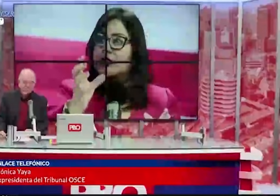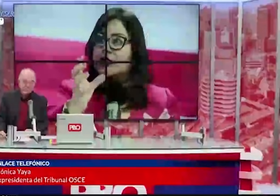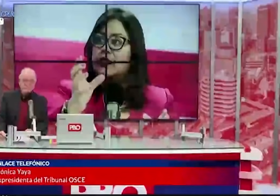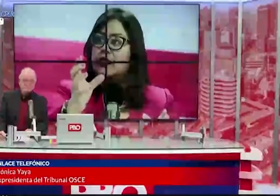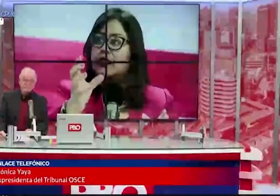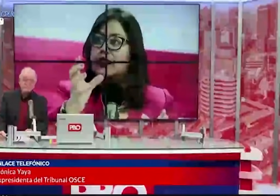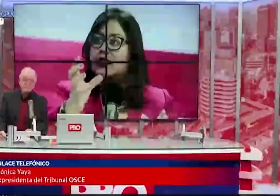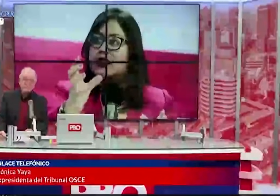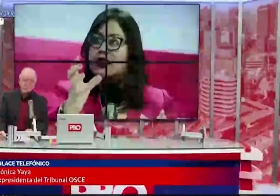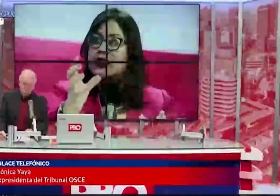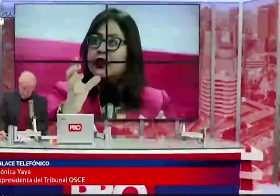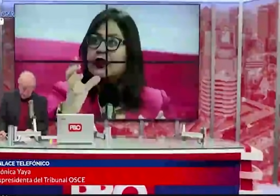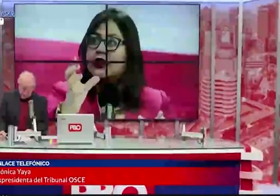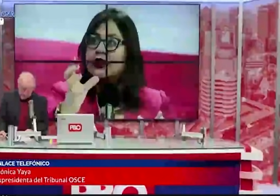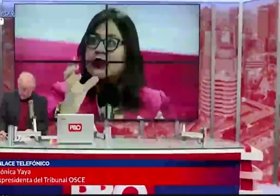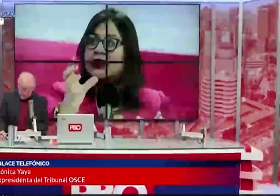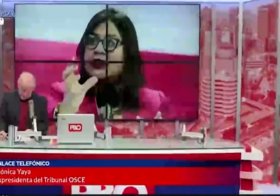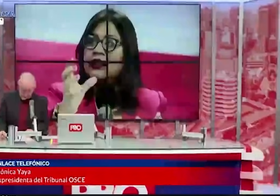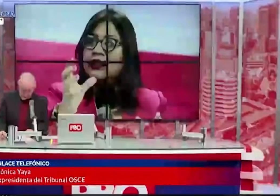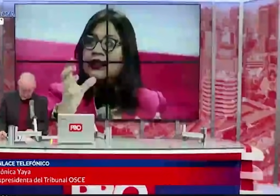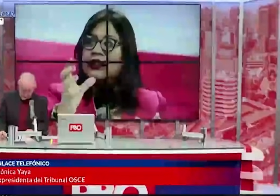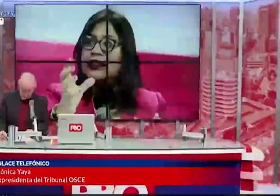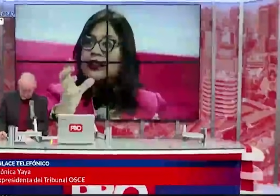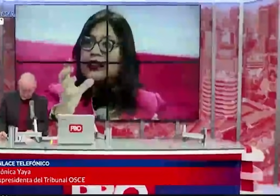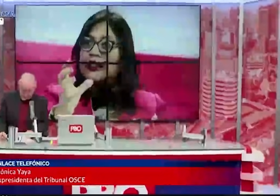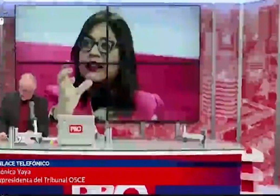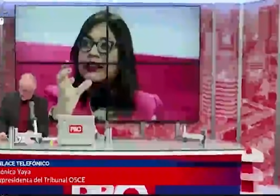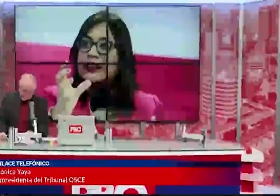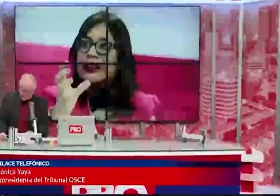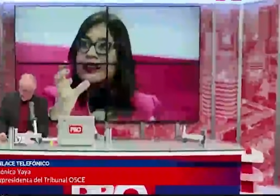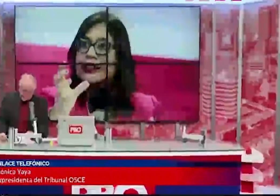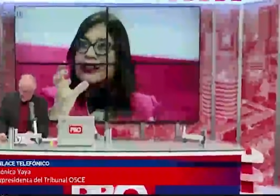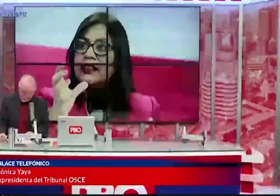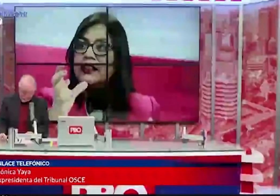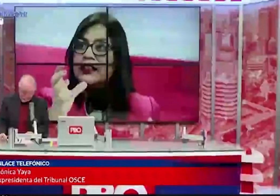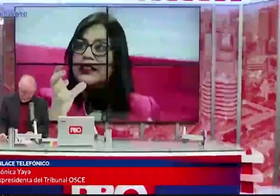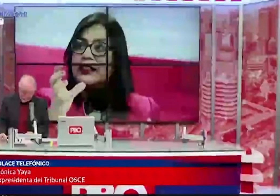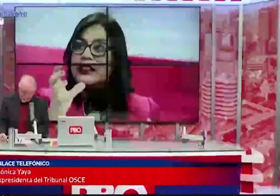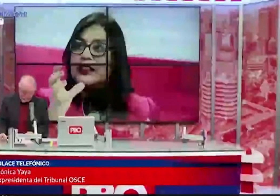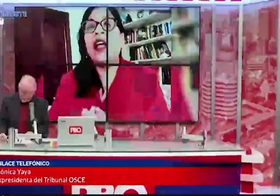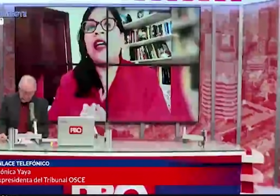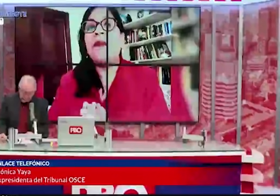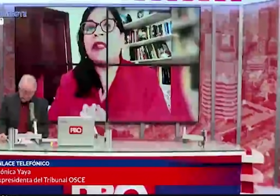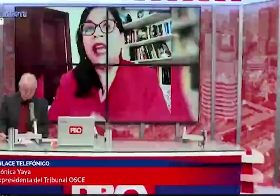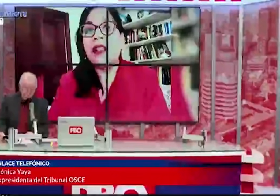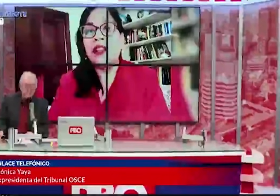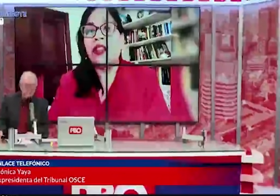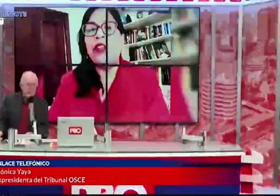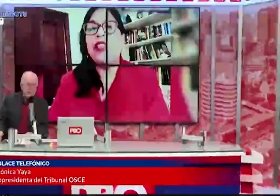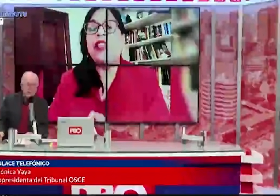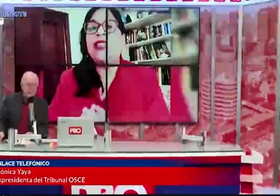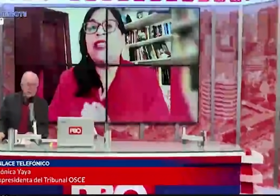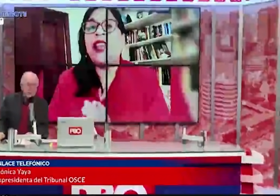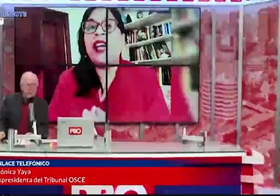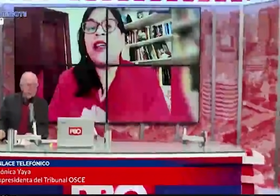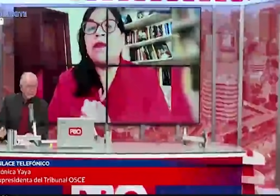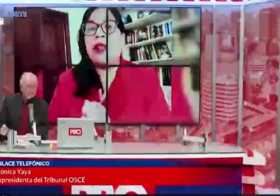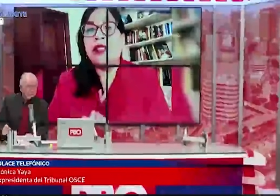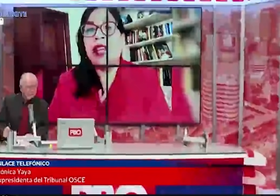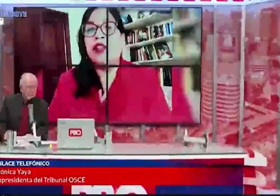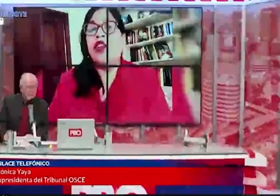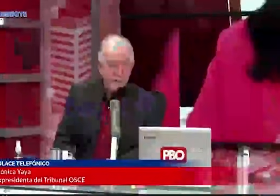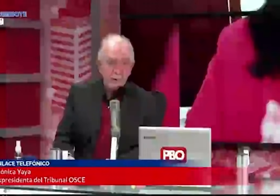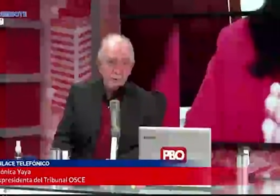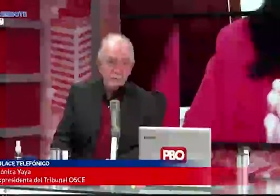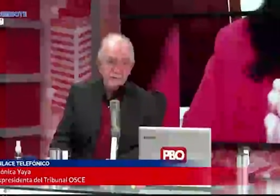acción de amparo contra el Jurado de Elecciones para que se suspenda la proclamación de Pedro